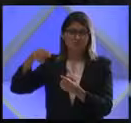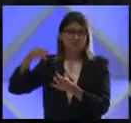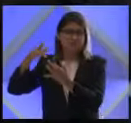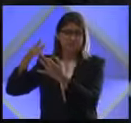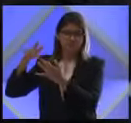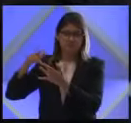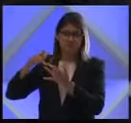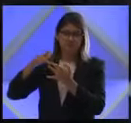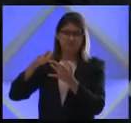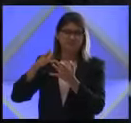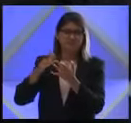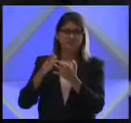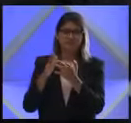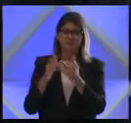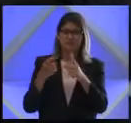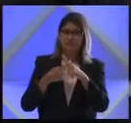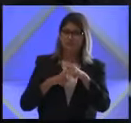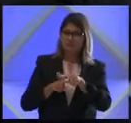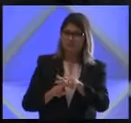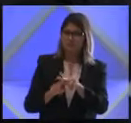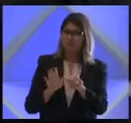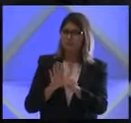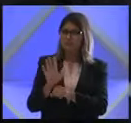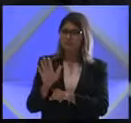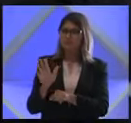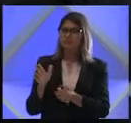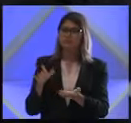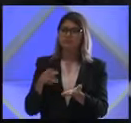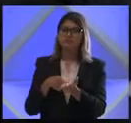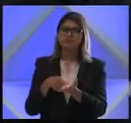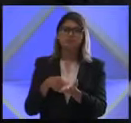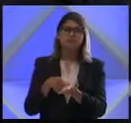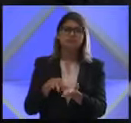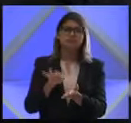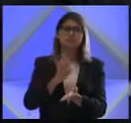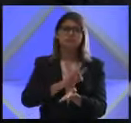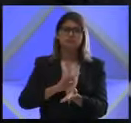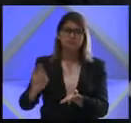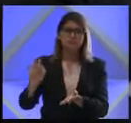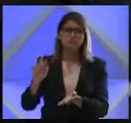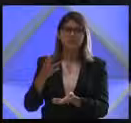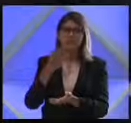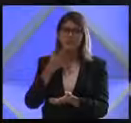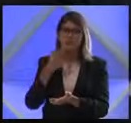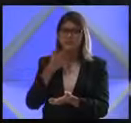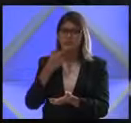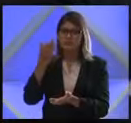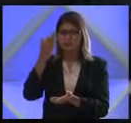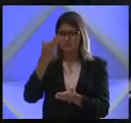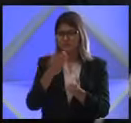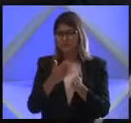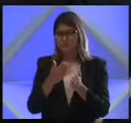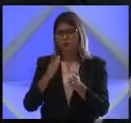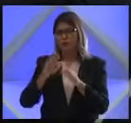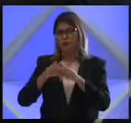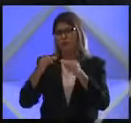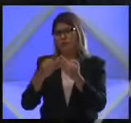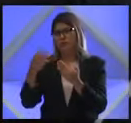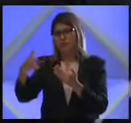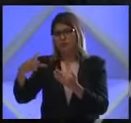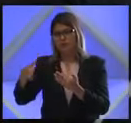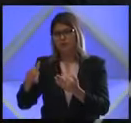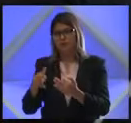tomando el satélite o van tomando el determinado determinado tipo de satélites porque se van